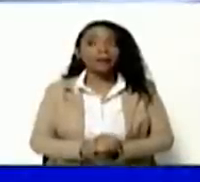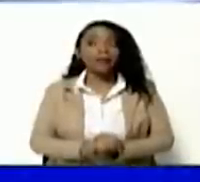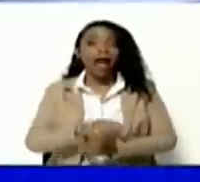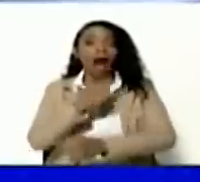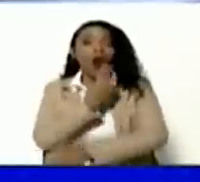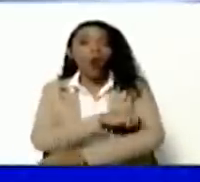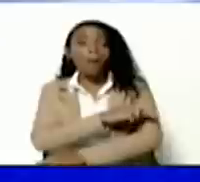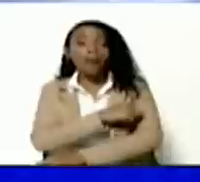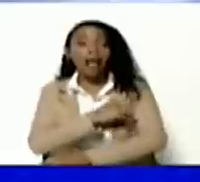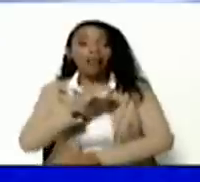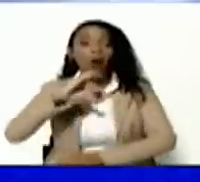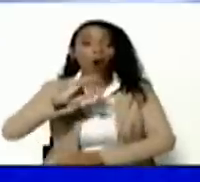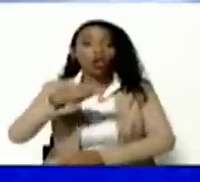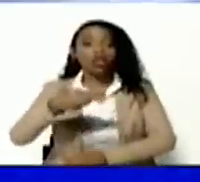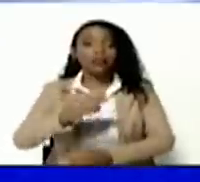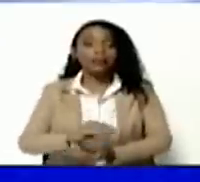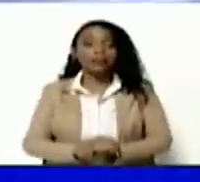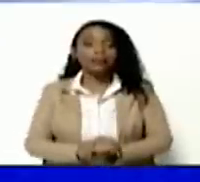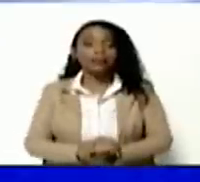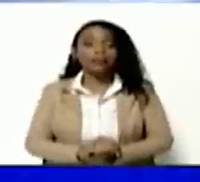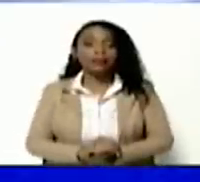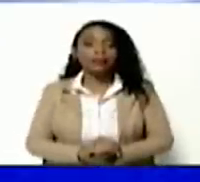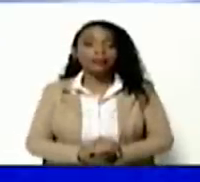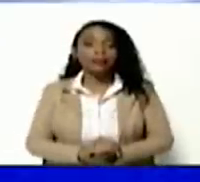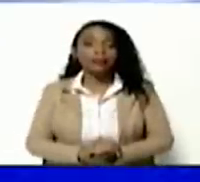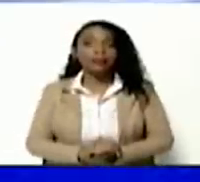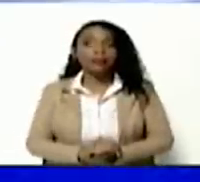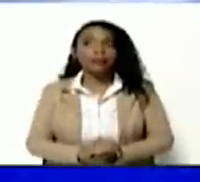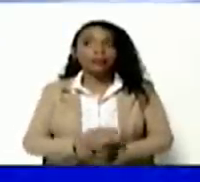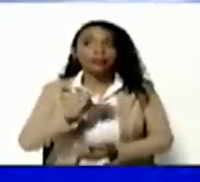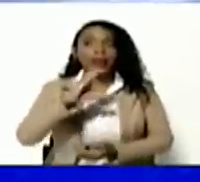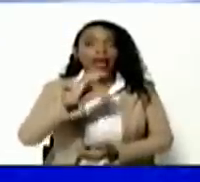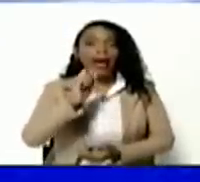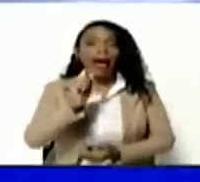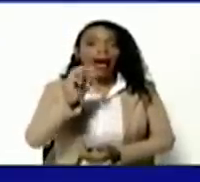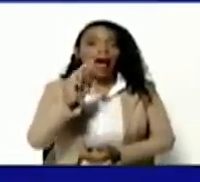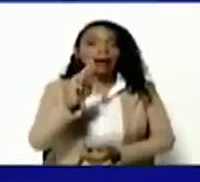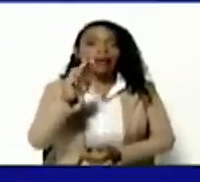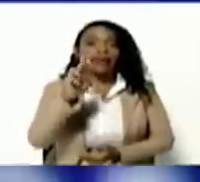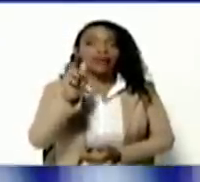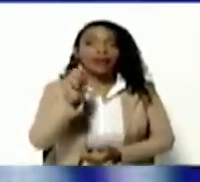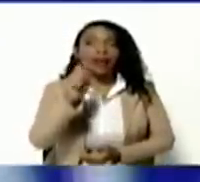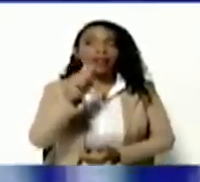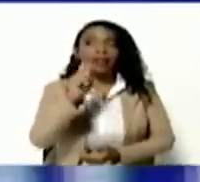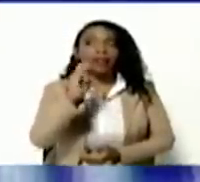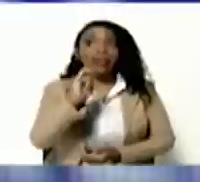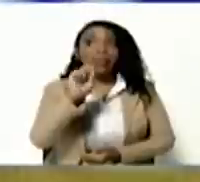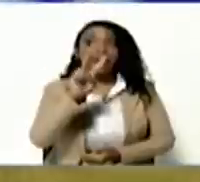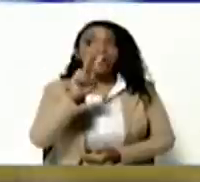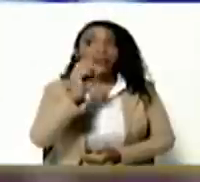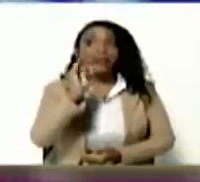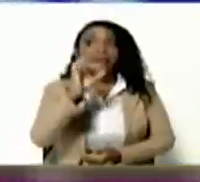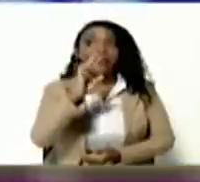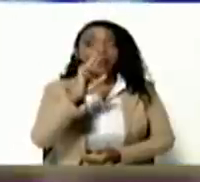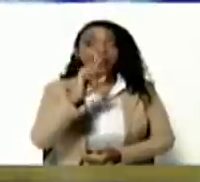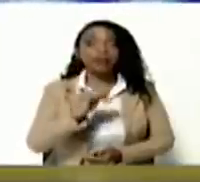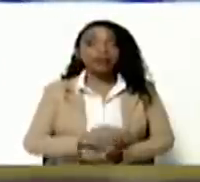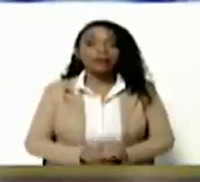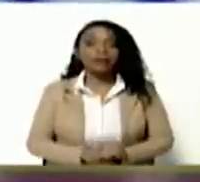en el hospital de coche el carbatir aquí la ven la colita milagrosa